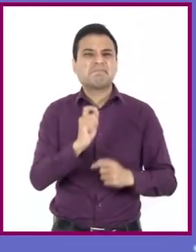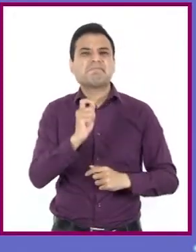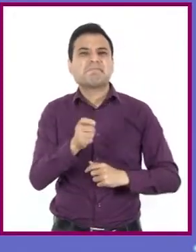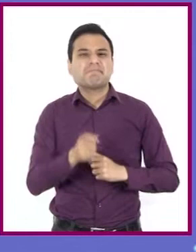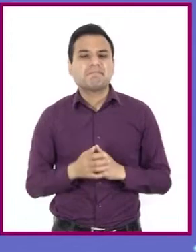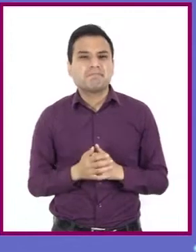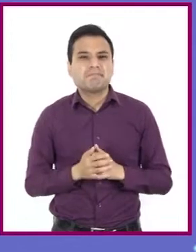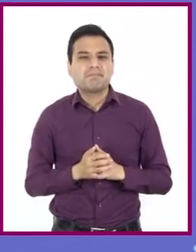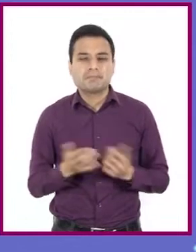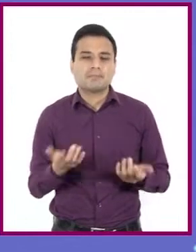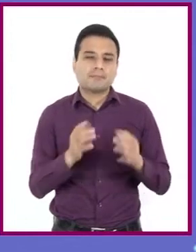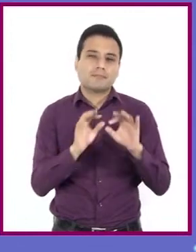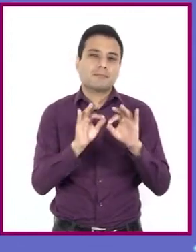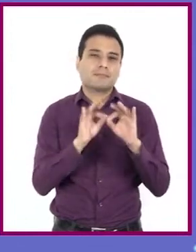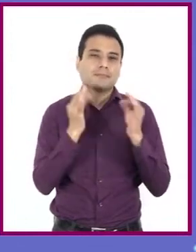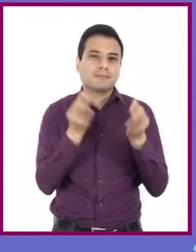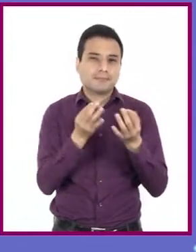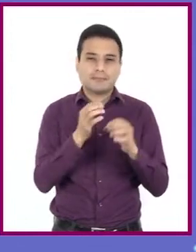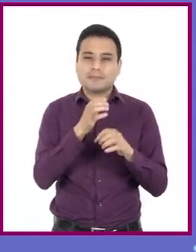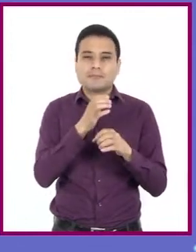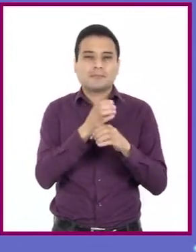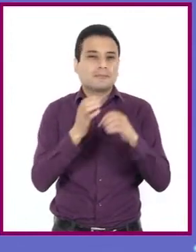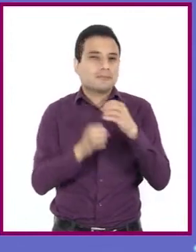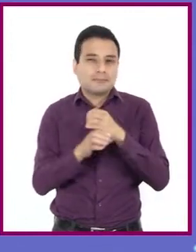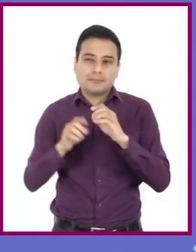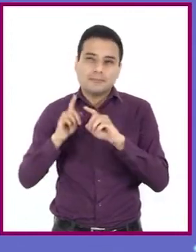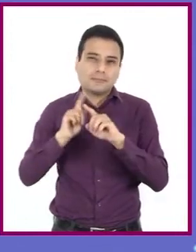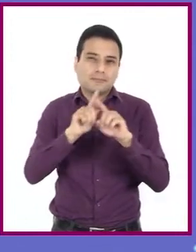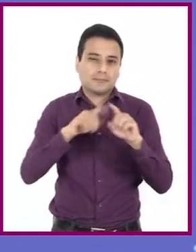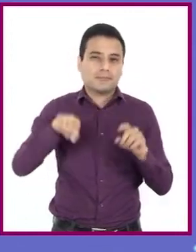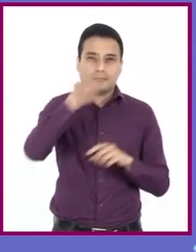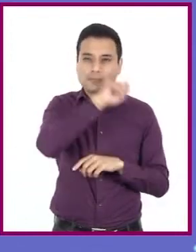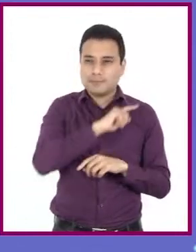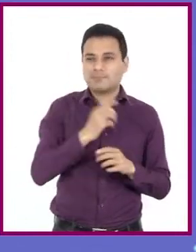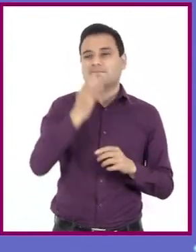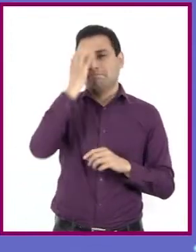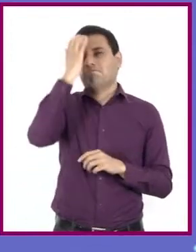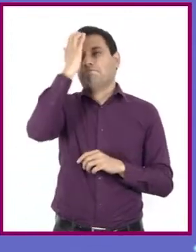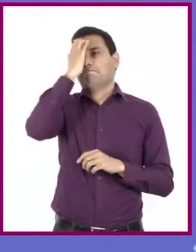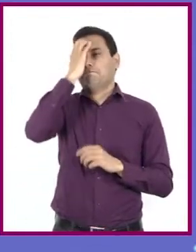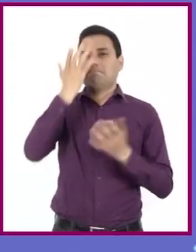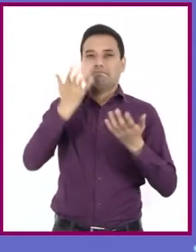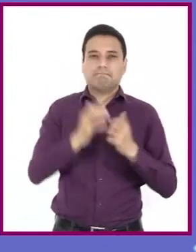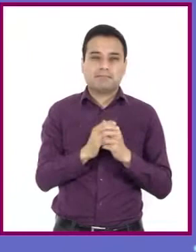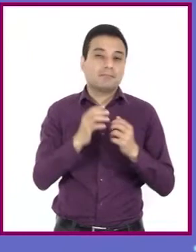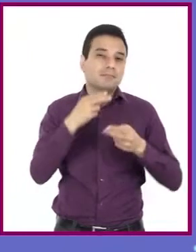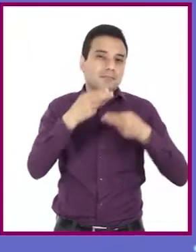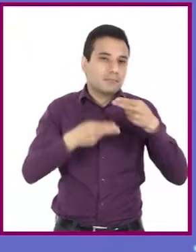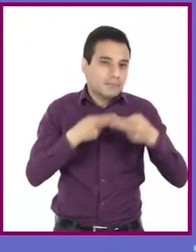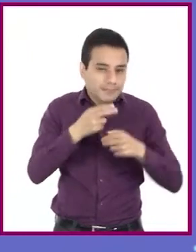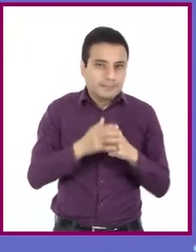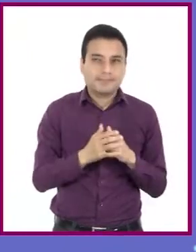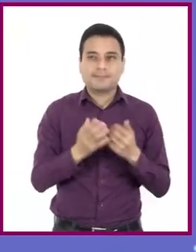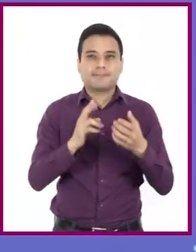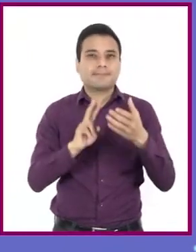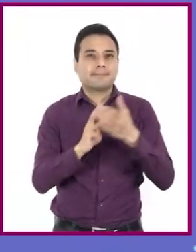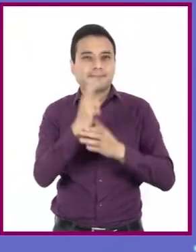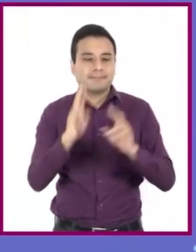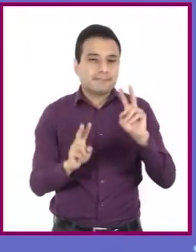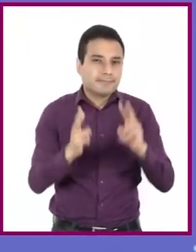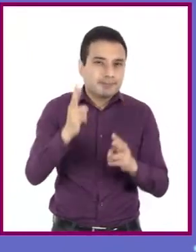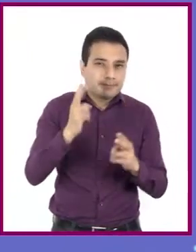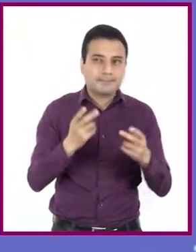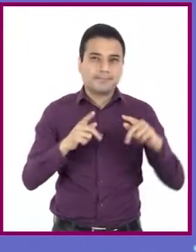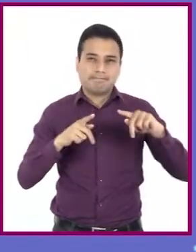a las formas que representan objetos que podemos reconocer de nuestro entorno, como las nubes, las plantas,